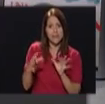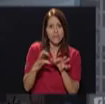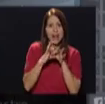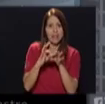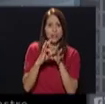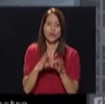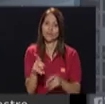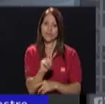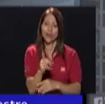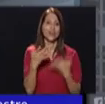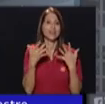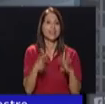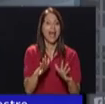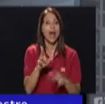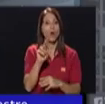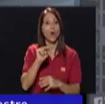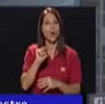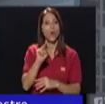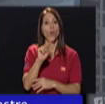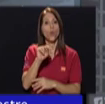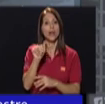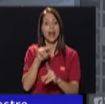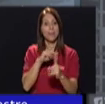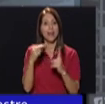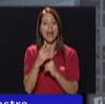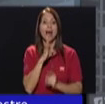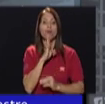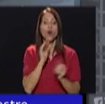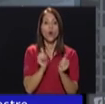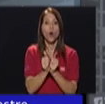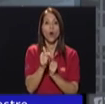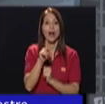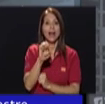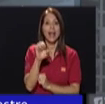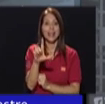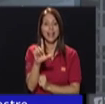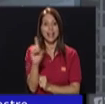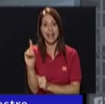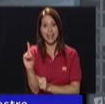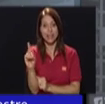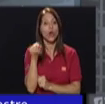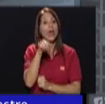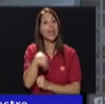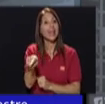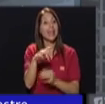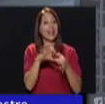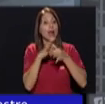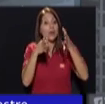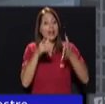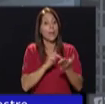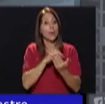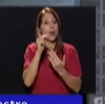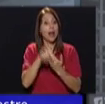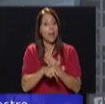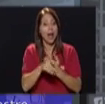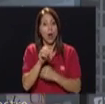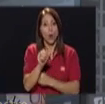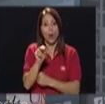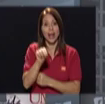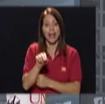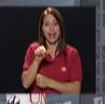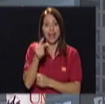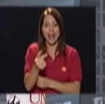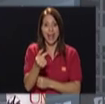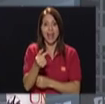conversó con Gretel Belgadillo, quien es la coordinadora del programa de vida silvestre de la ONG Human Society, quien habla